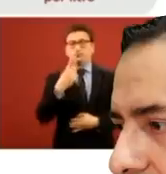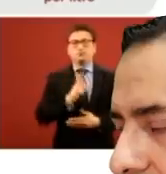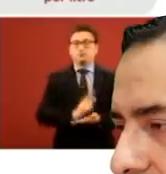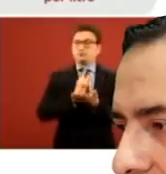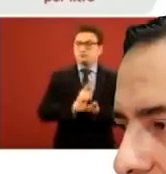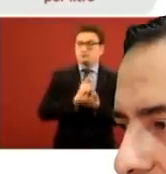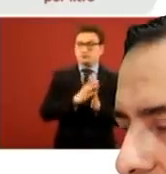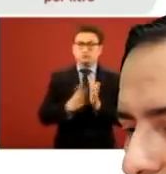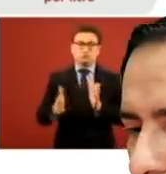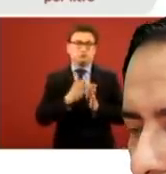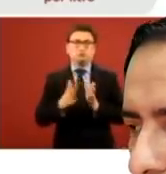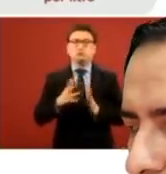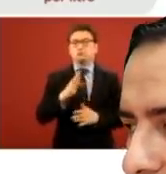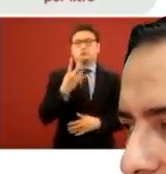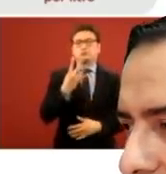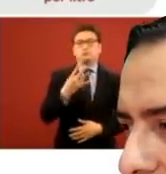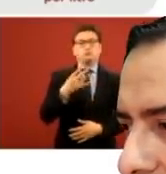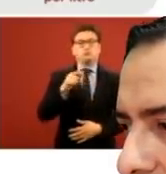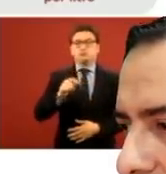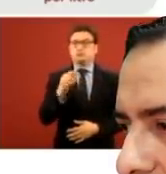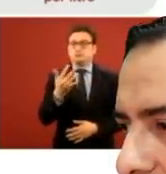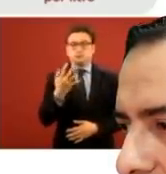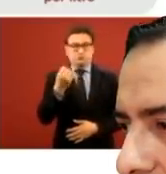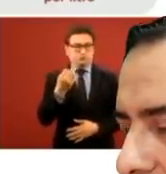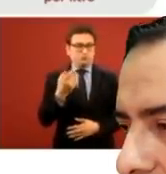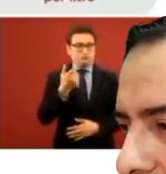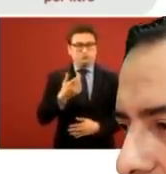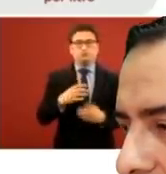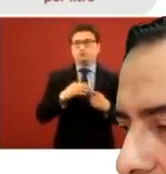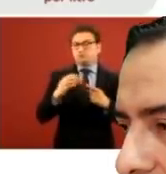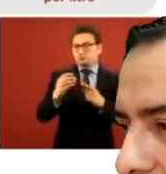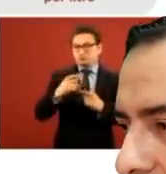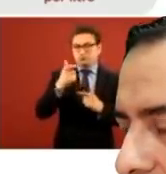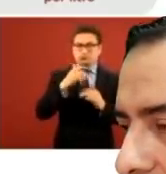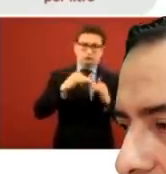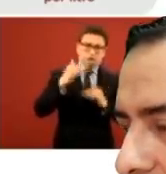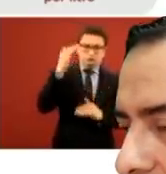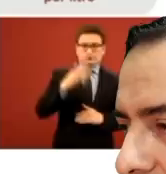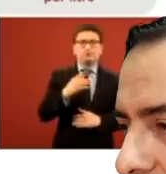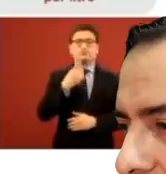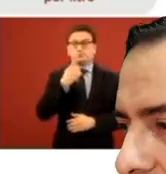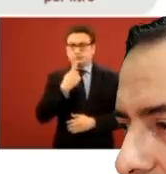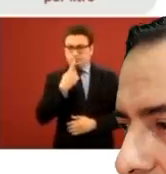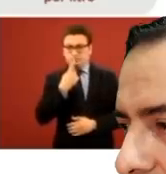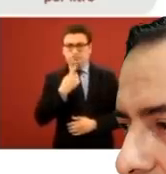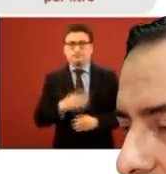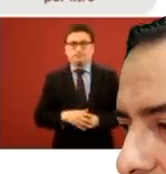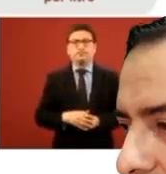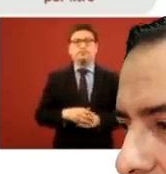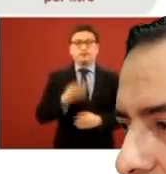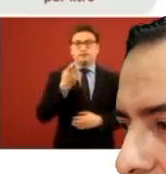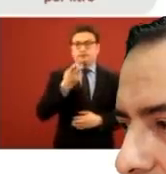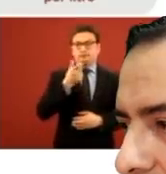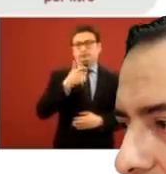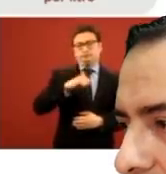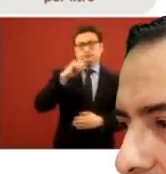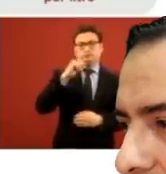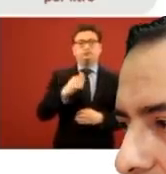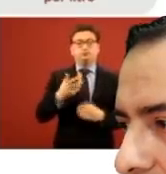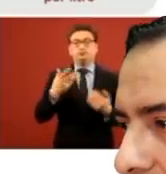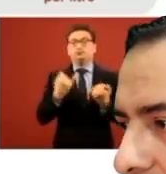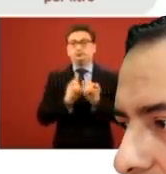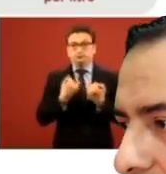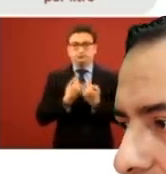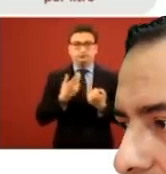margen de 4 pesos 59 centavos es el más alto para premium en el país con el margen más alto mientras que